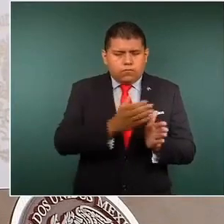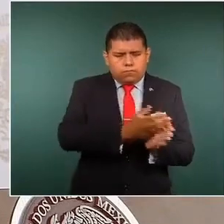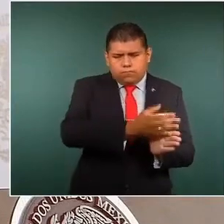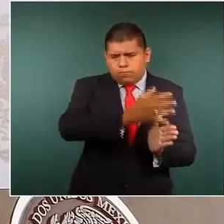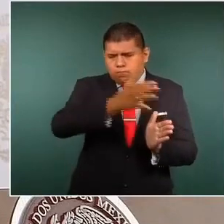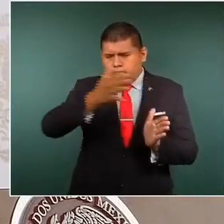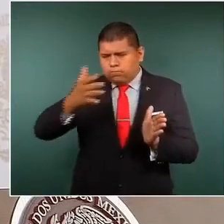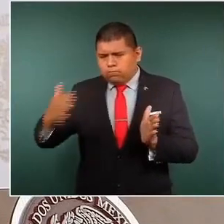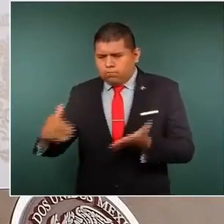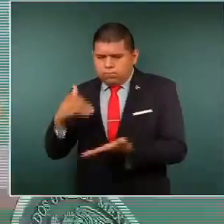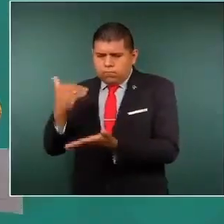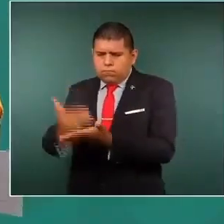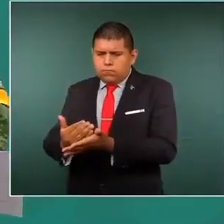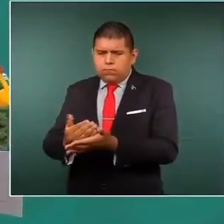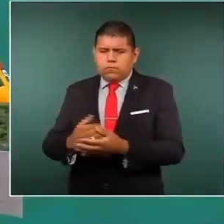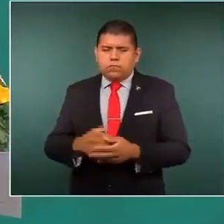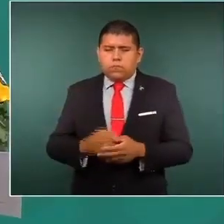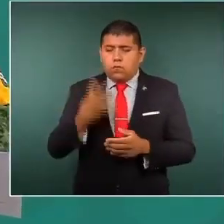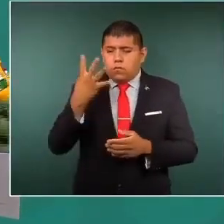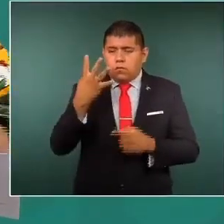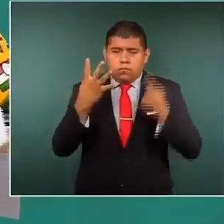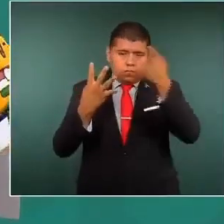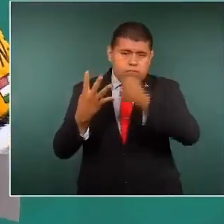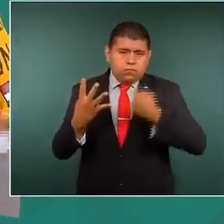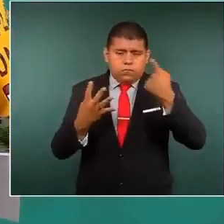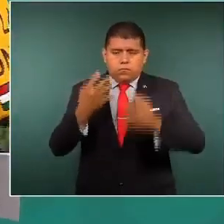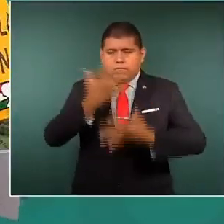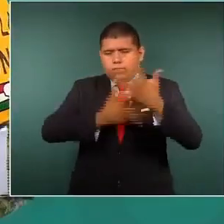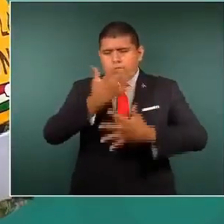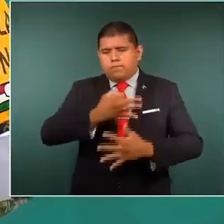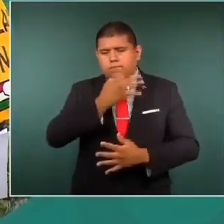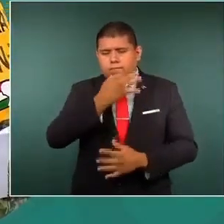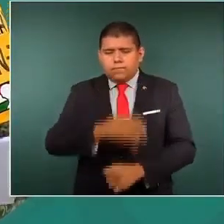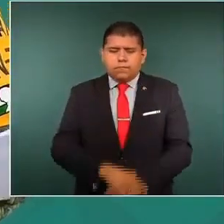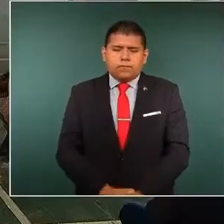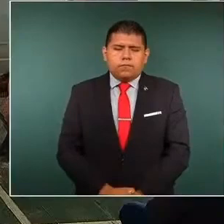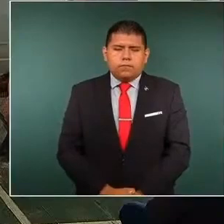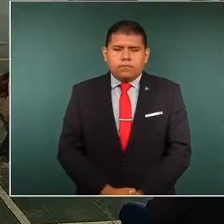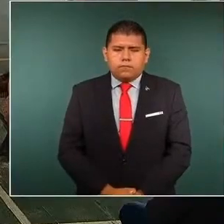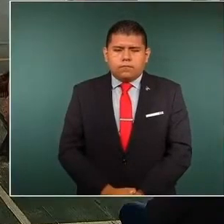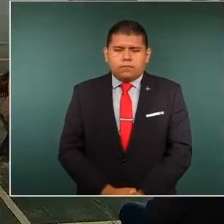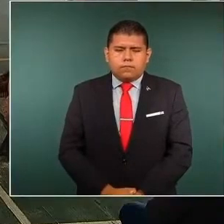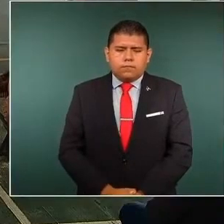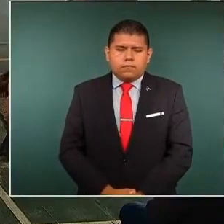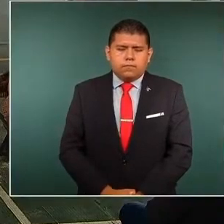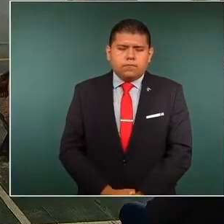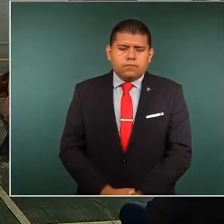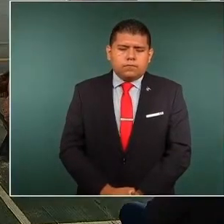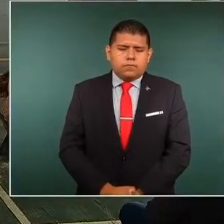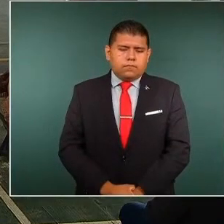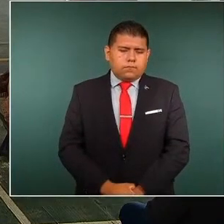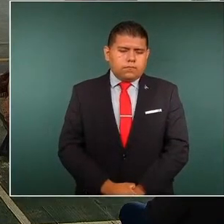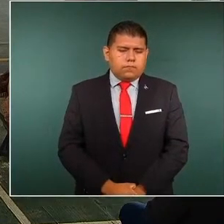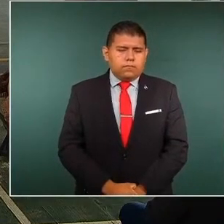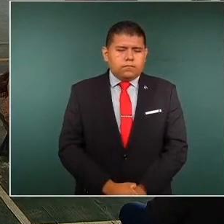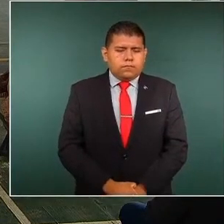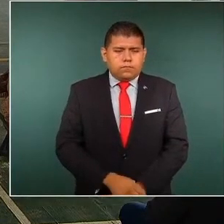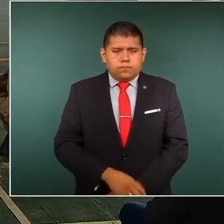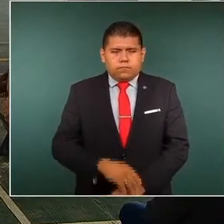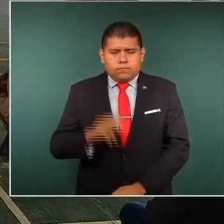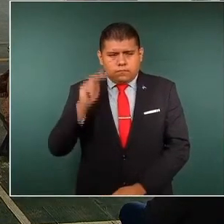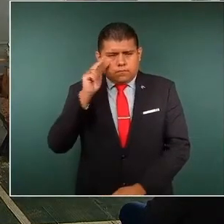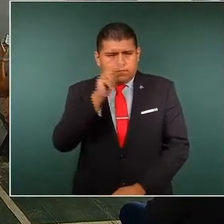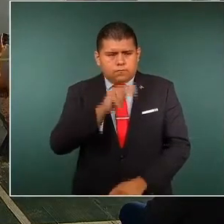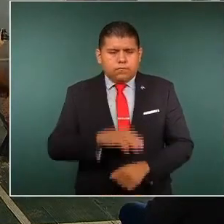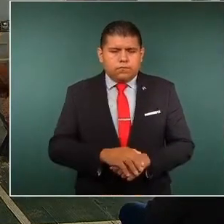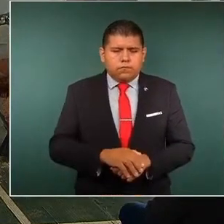su culminación, fueron 4 horas con 15 minutos. ¿Cuáles fueron los resultados? Aquí lo vemos en el inmueble